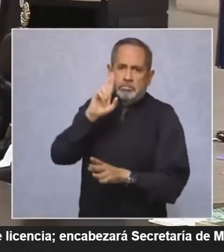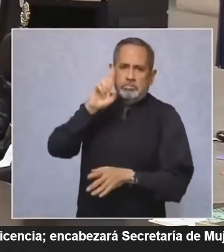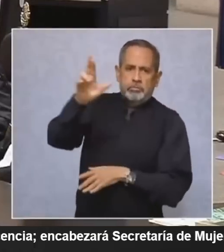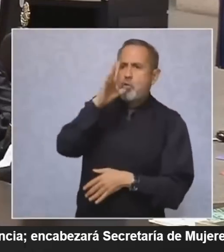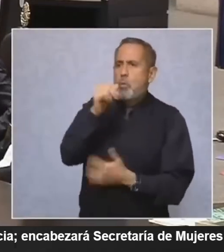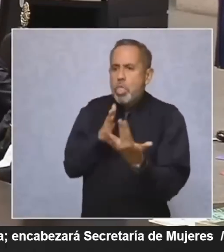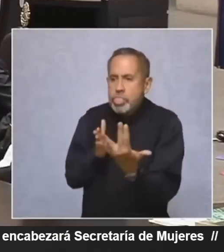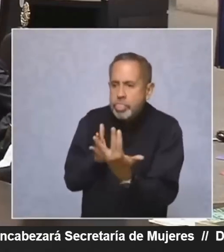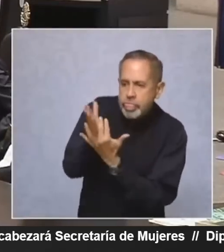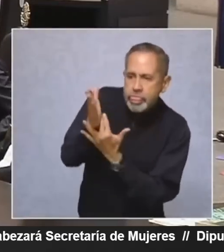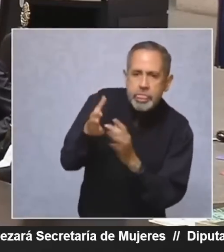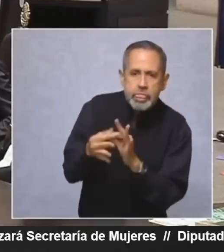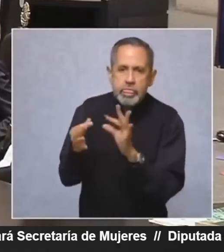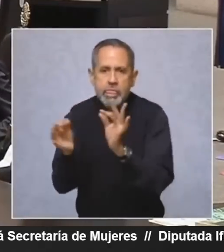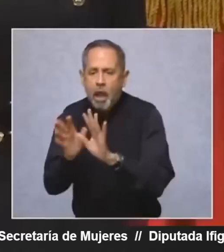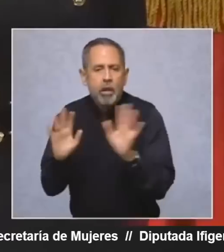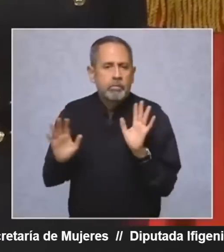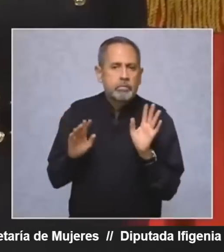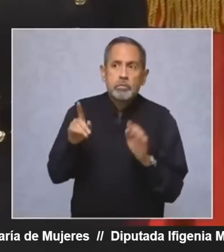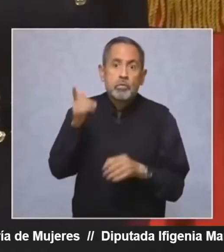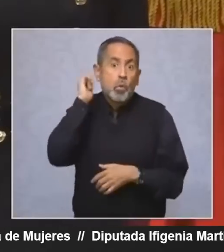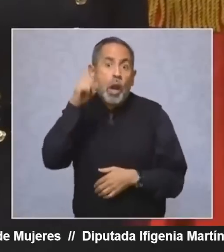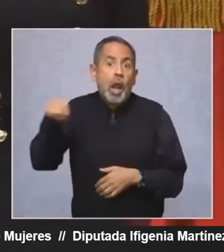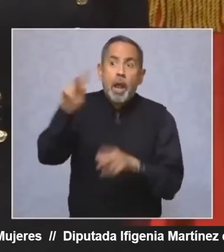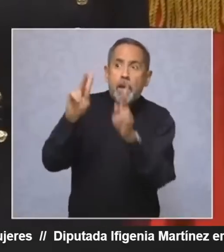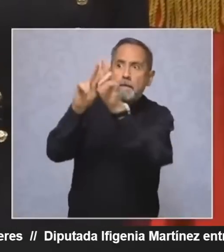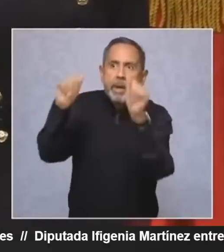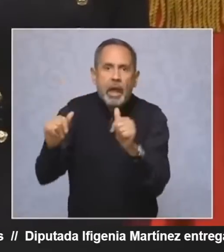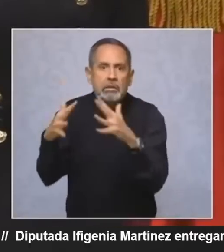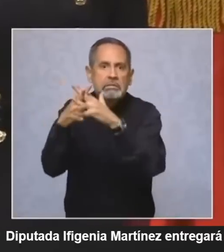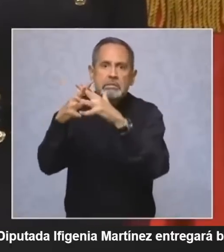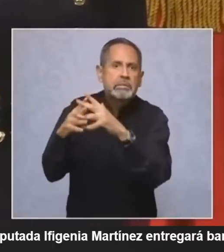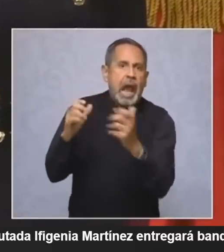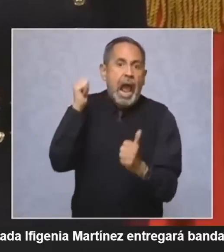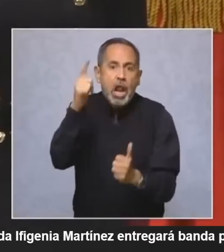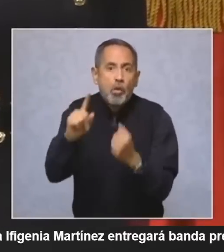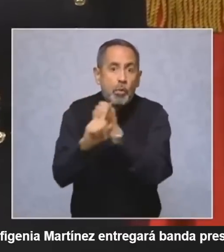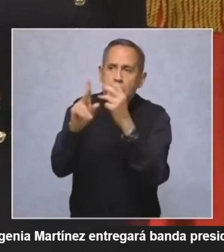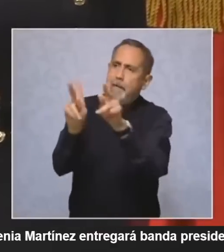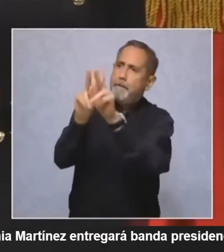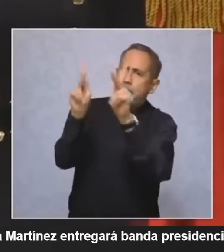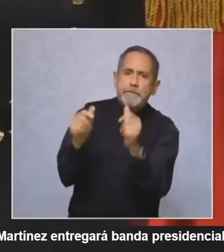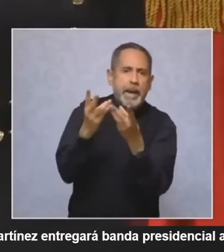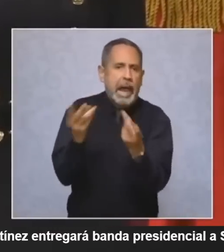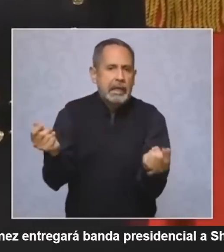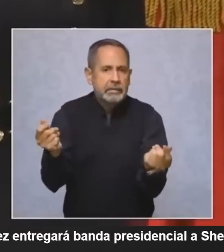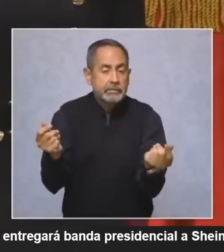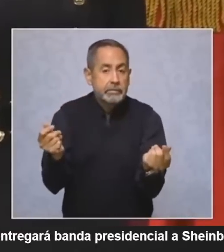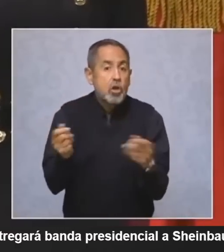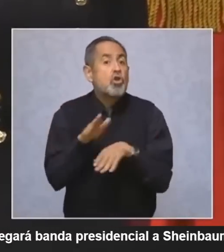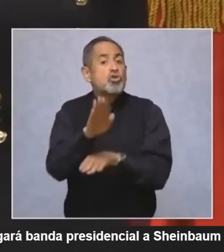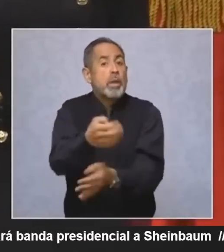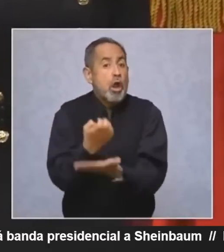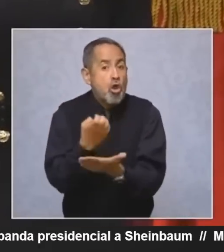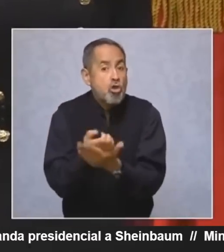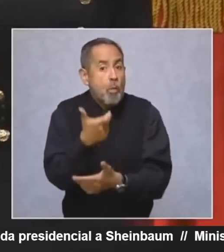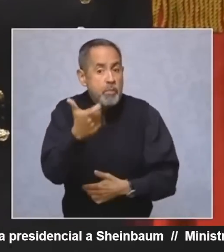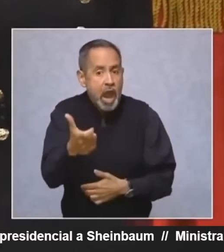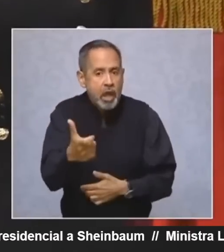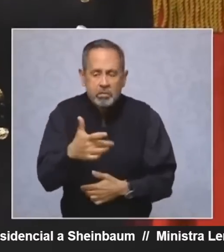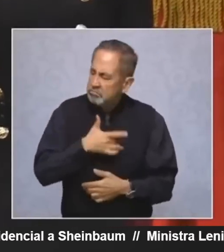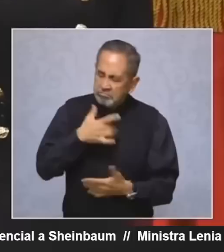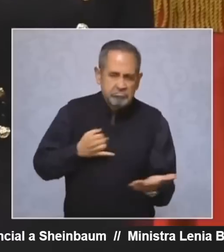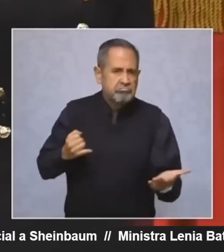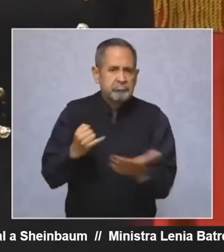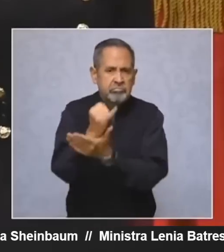no intervención y la solución pacífica de controversias. En materia económica, se mantendrá la autonomía